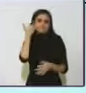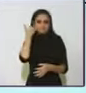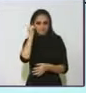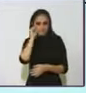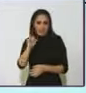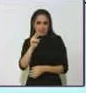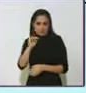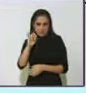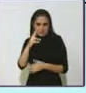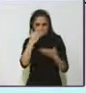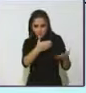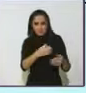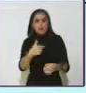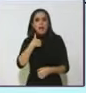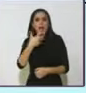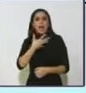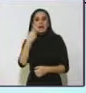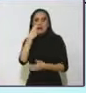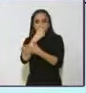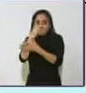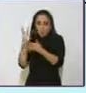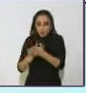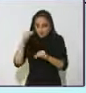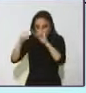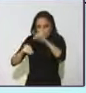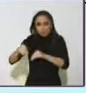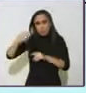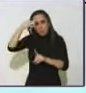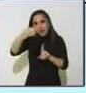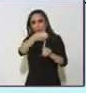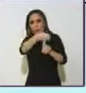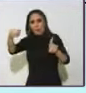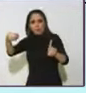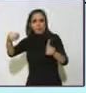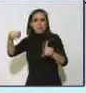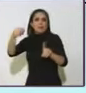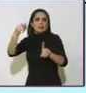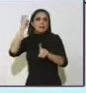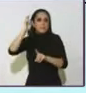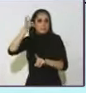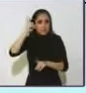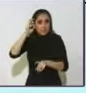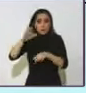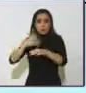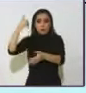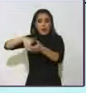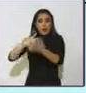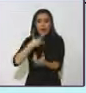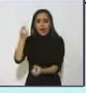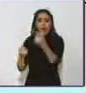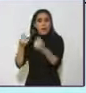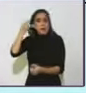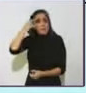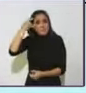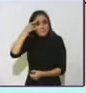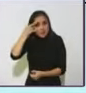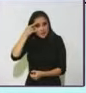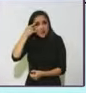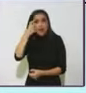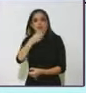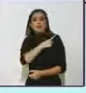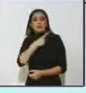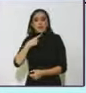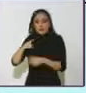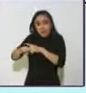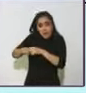podamos tener un programa de formalización de los microbuses que hoy son piratas pero lo que sí es una realidad es que tenemos que empezar a exigir